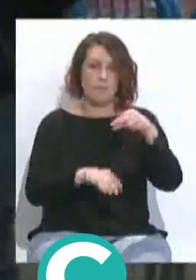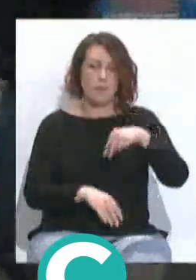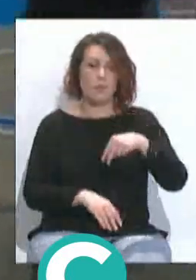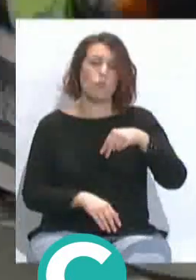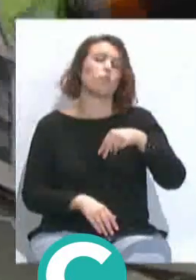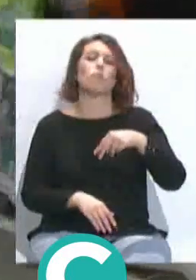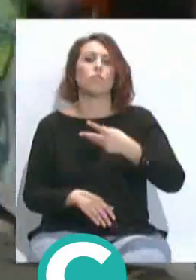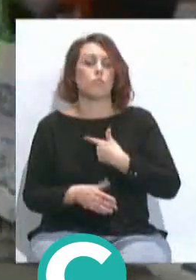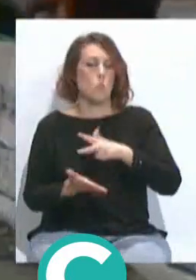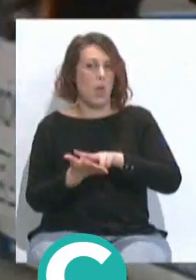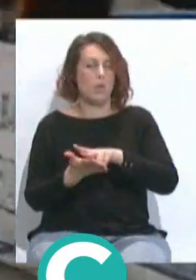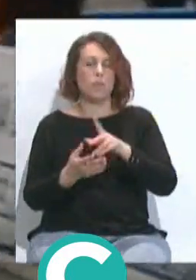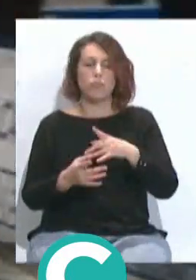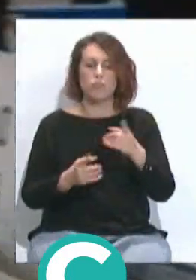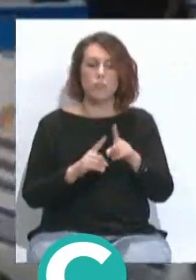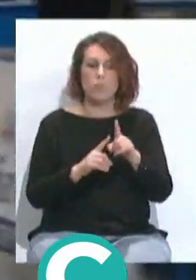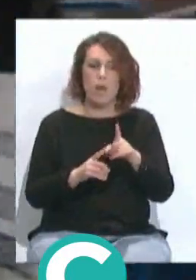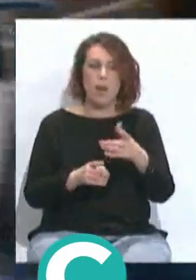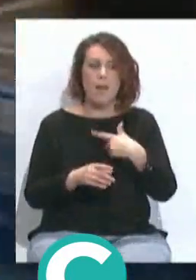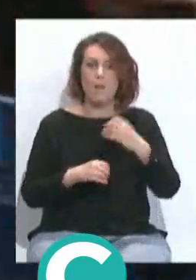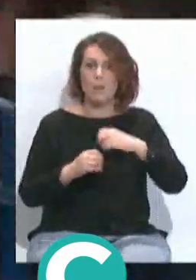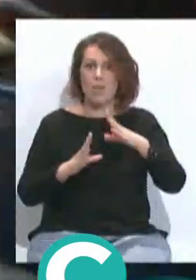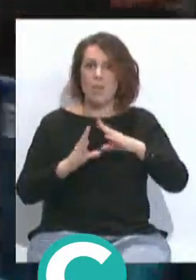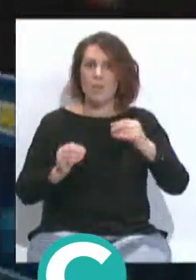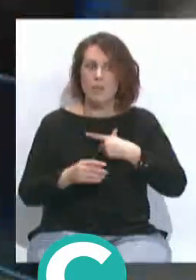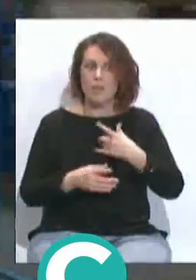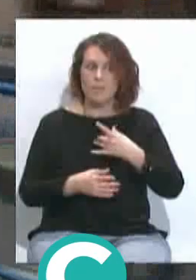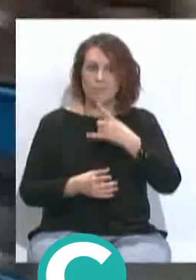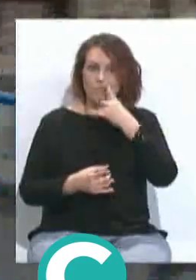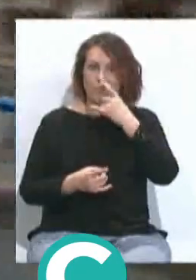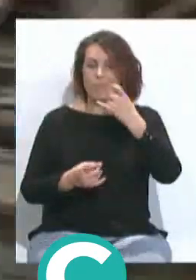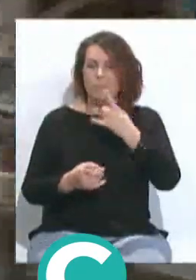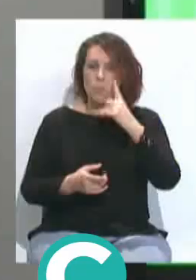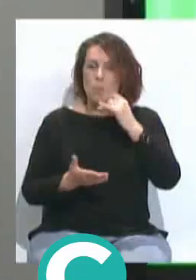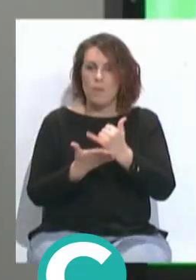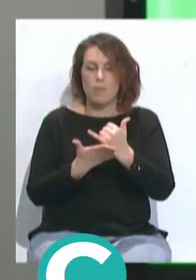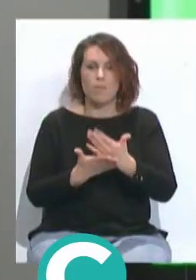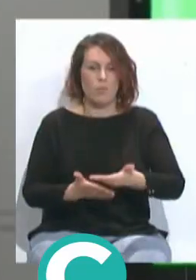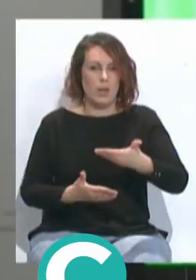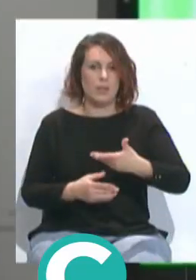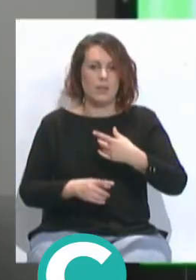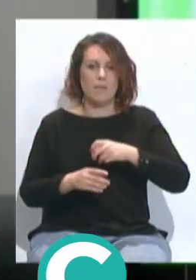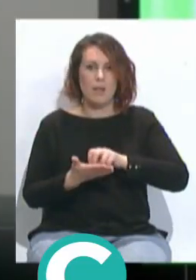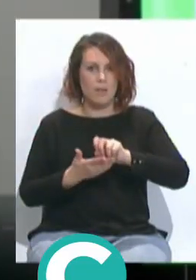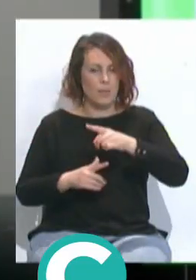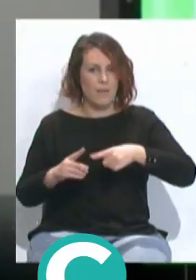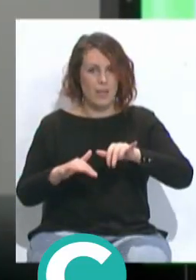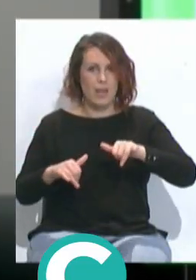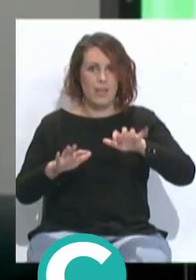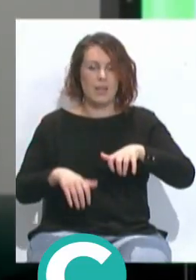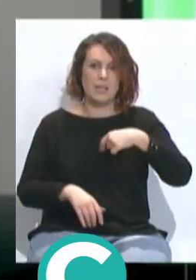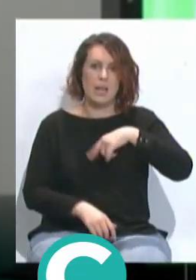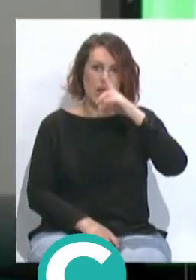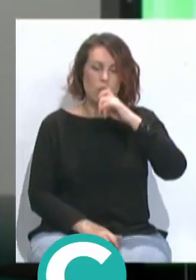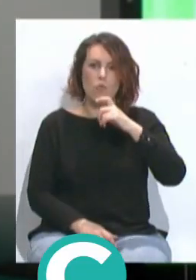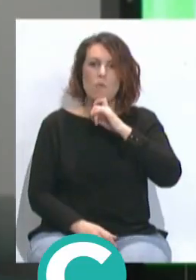contará con el gran atractivo de ser Campeonato Andalucía Una prueba señera como es esta Media Maratón Bahía de Cádiz que encima este año además va a